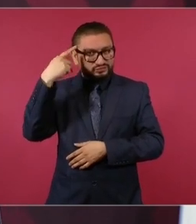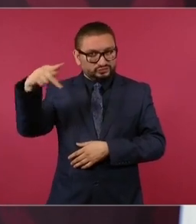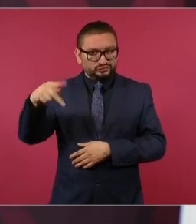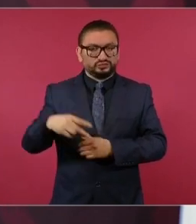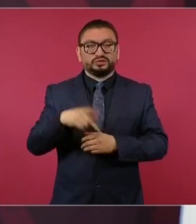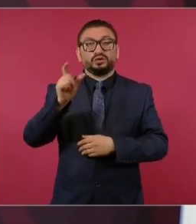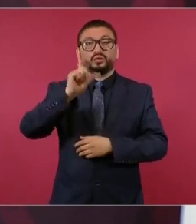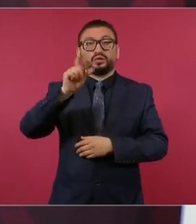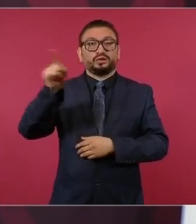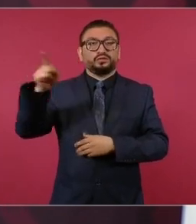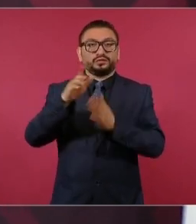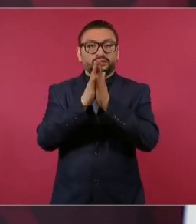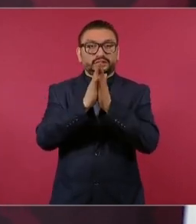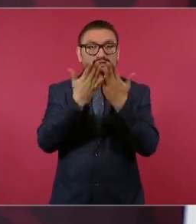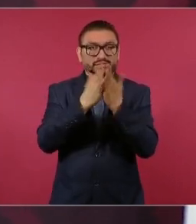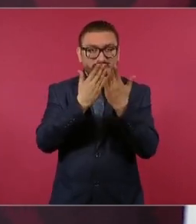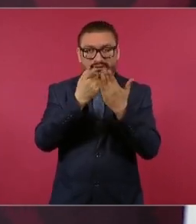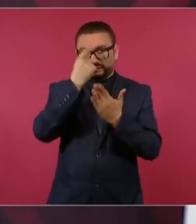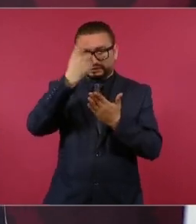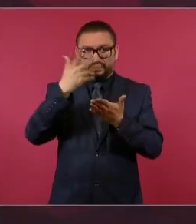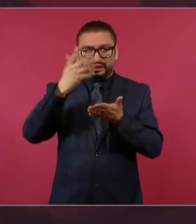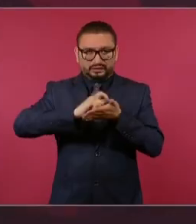Cuando escribe su libro